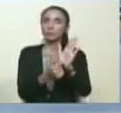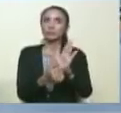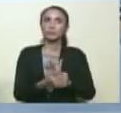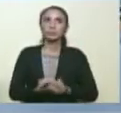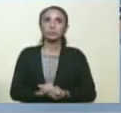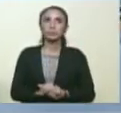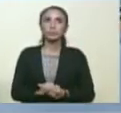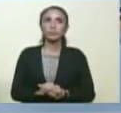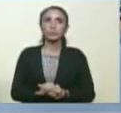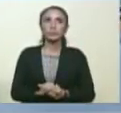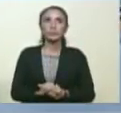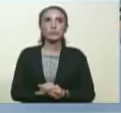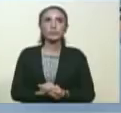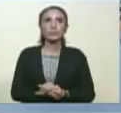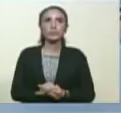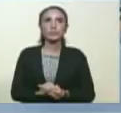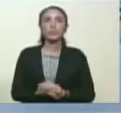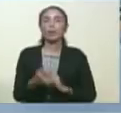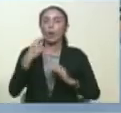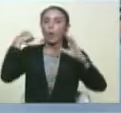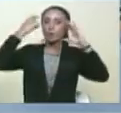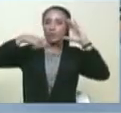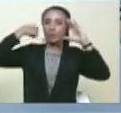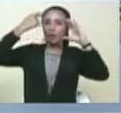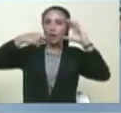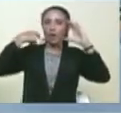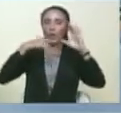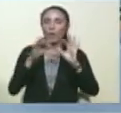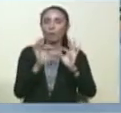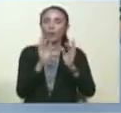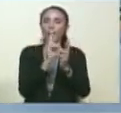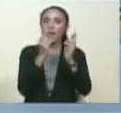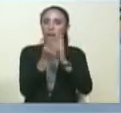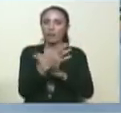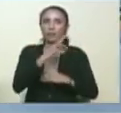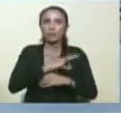regalarles un video que se ha hecho para redes sociales